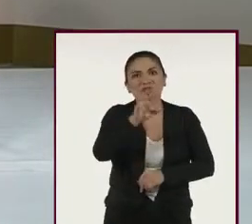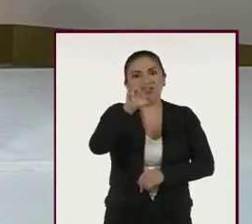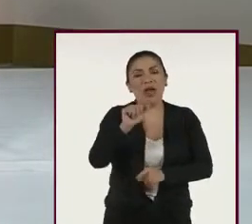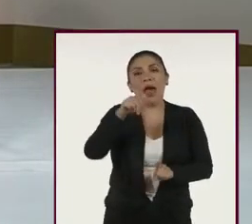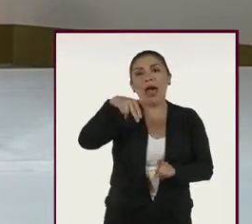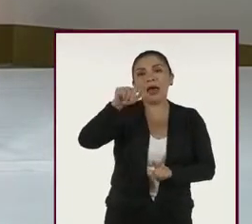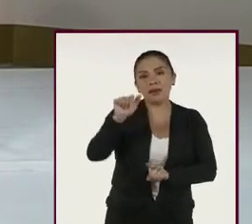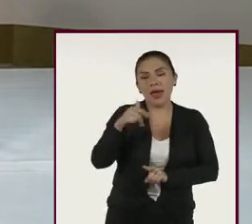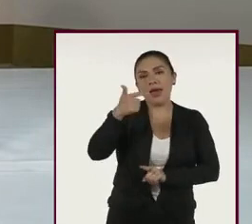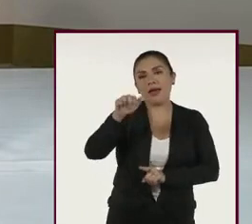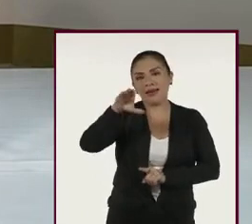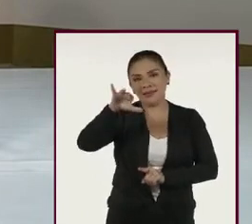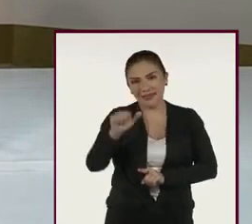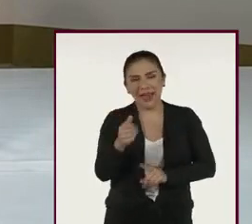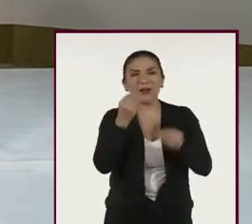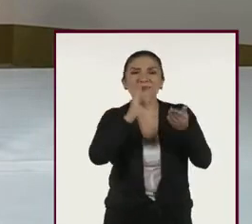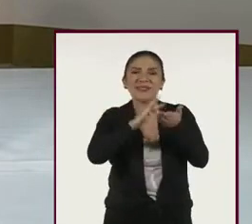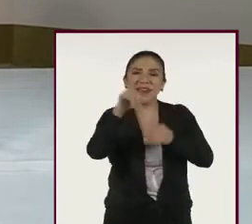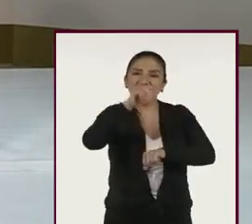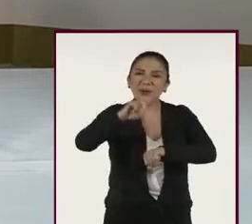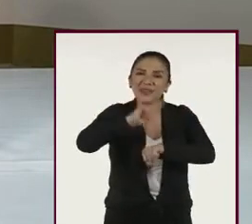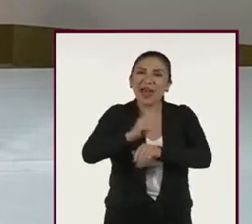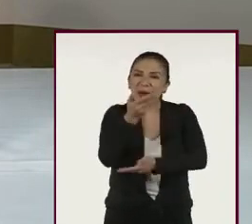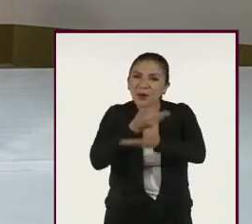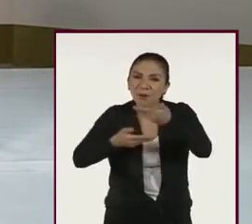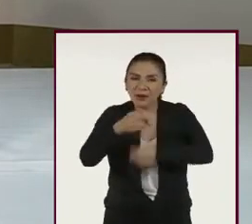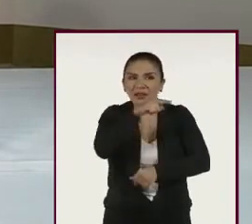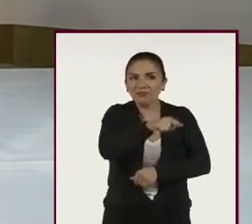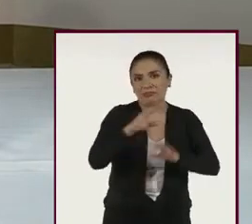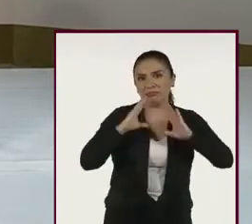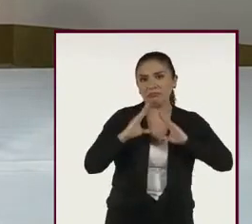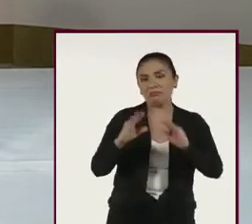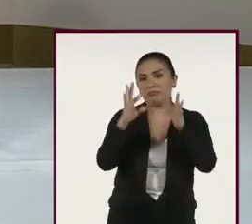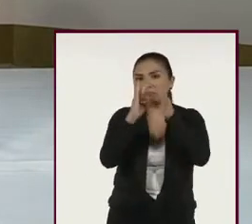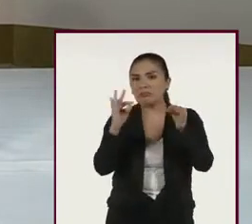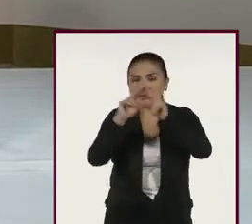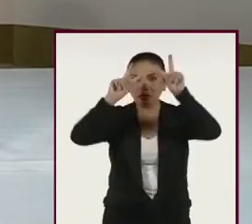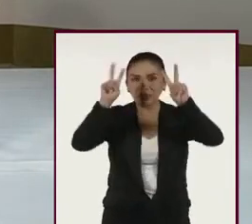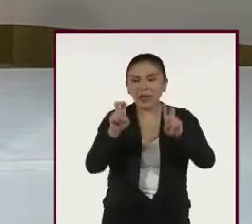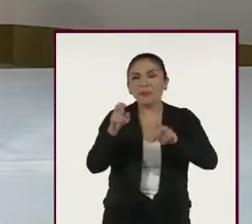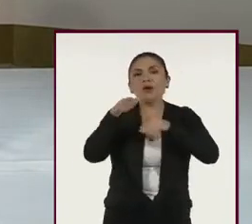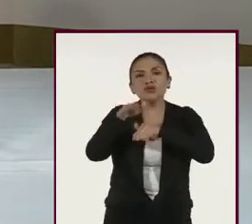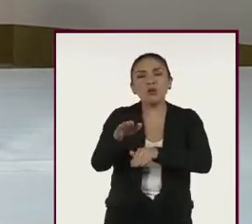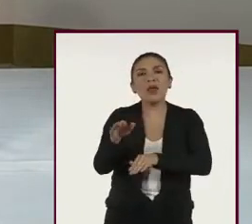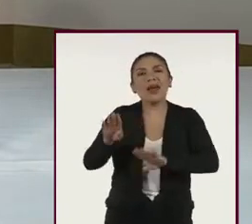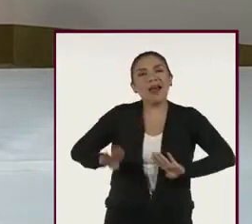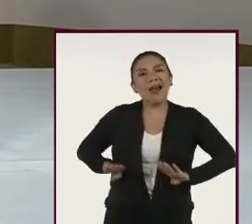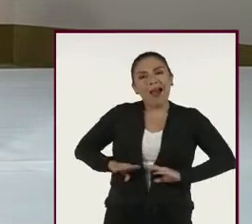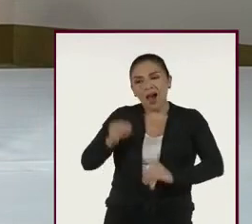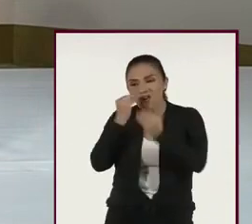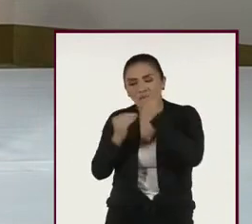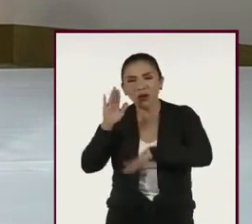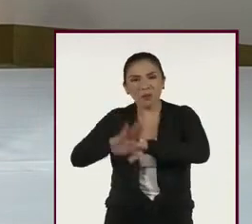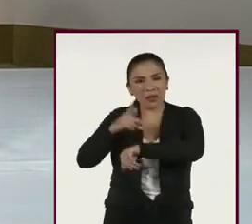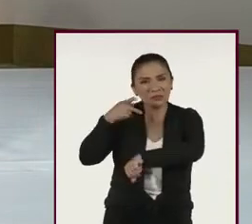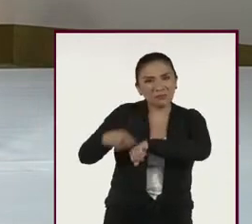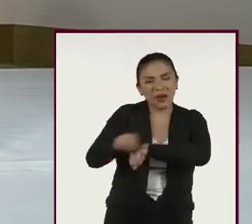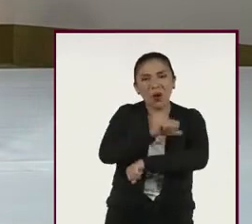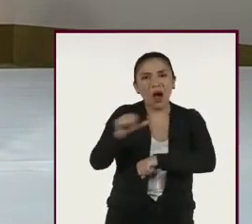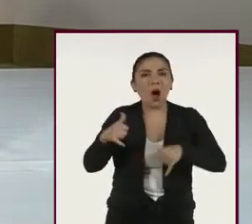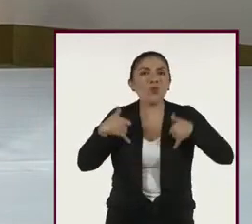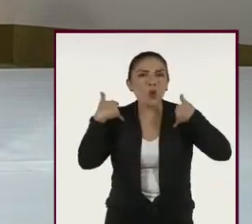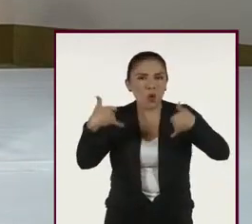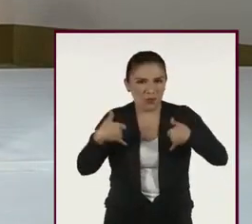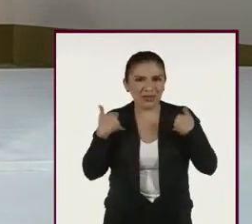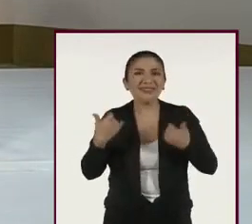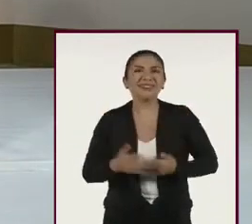Ana Rosa García Verdeja. Gracias por compartir su conocimiento en este tema sobre las conductas alimentarias de riesgo en